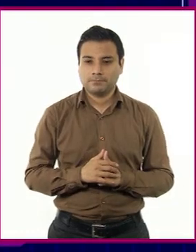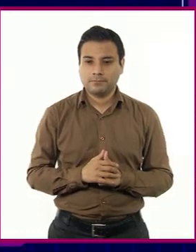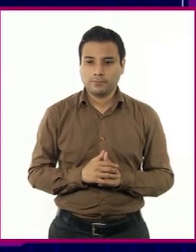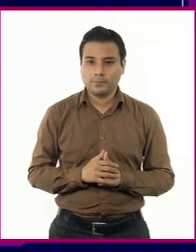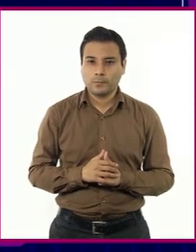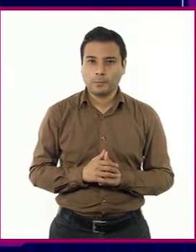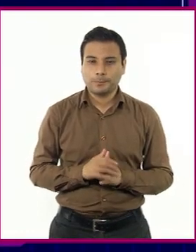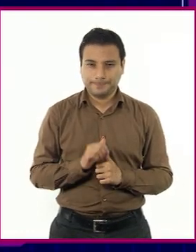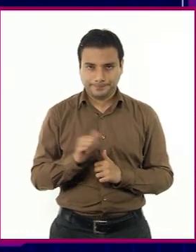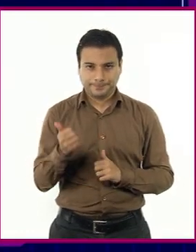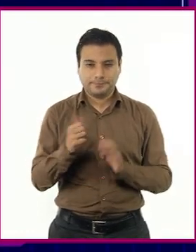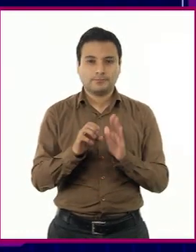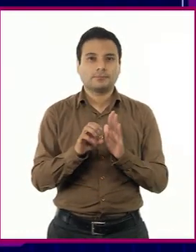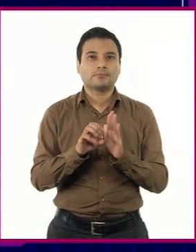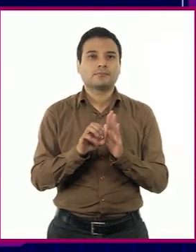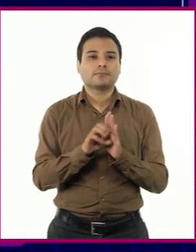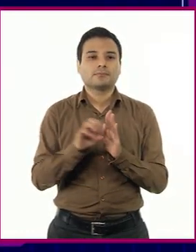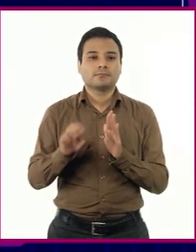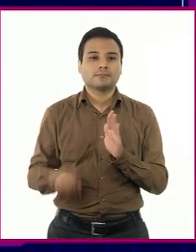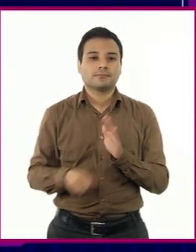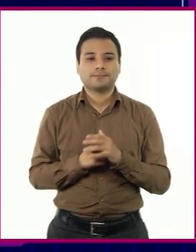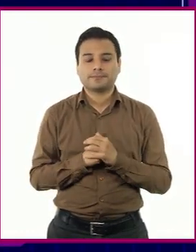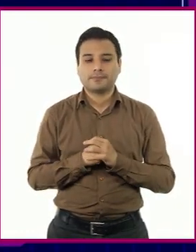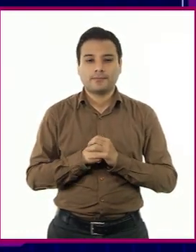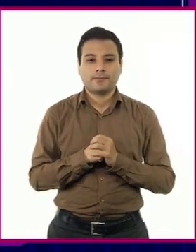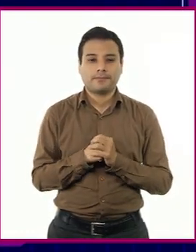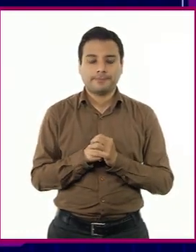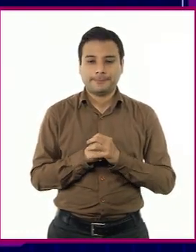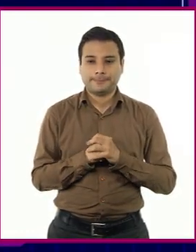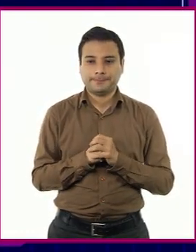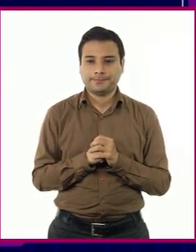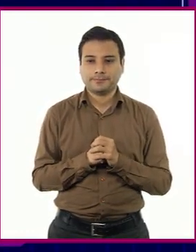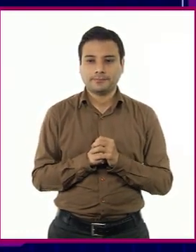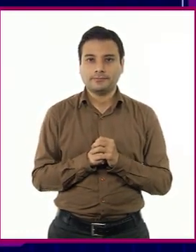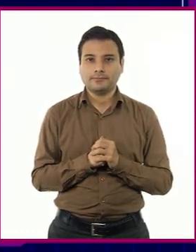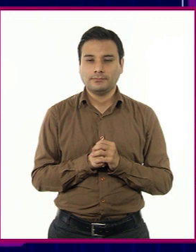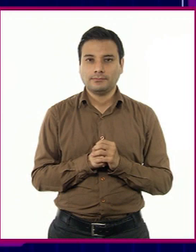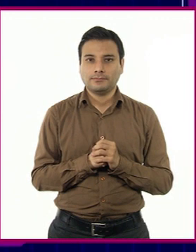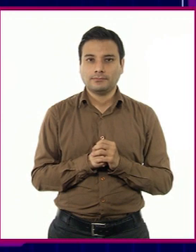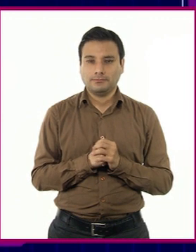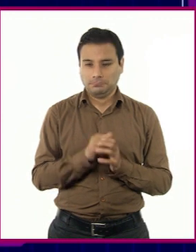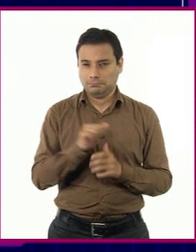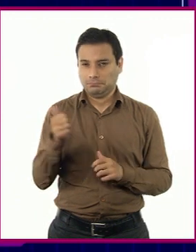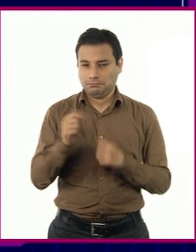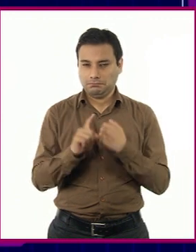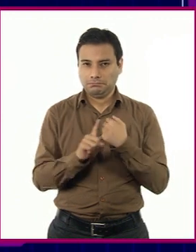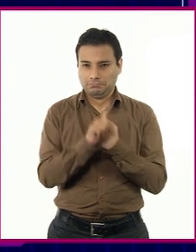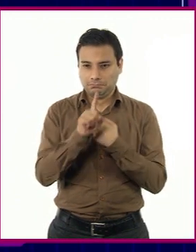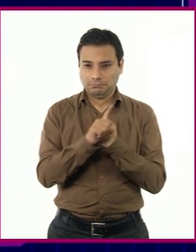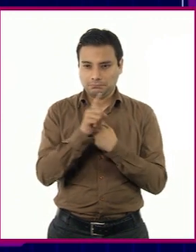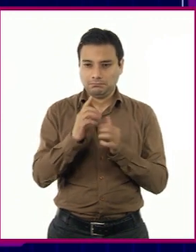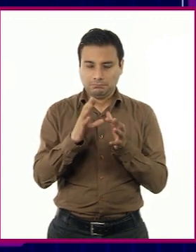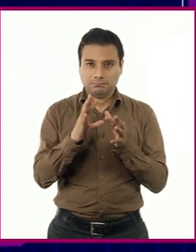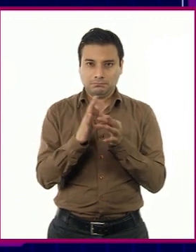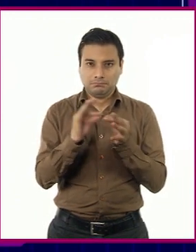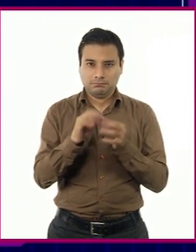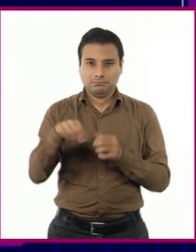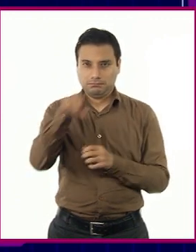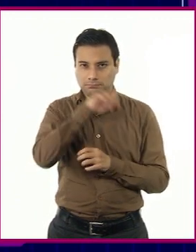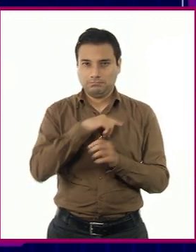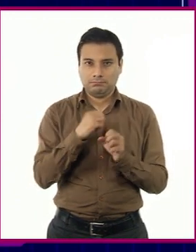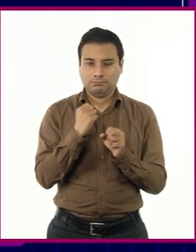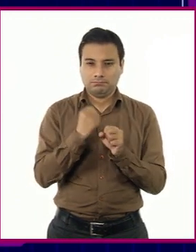Vayamos a otra situación. Alumnas y alumnos, les propongo otro problema. Para seguir